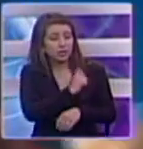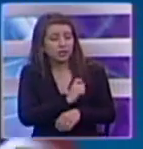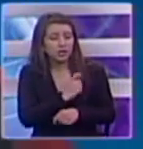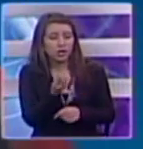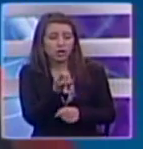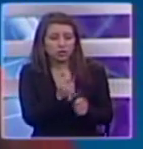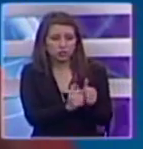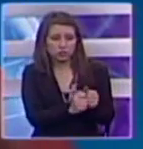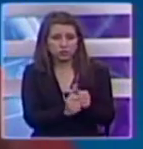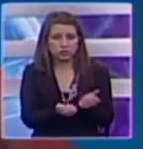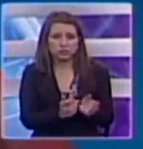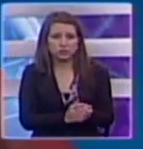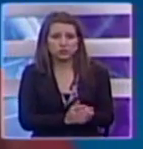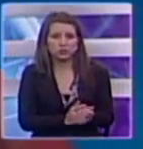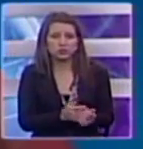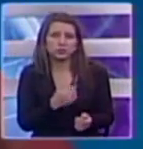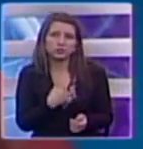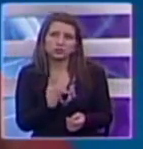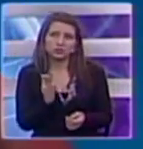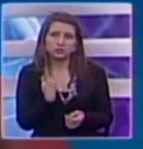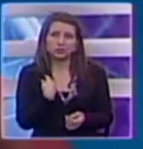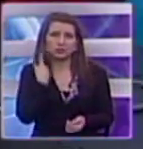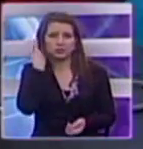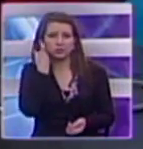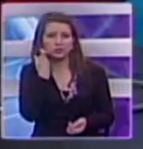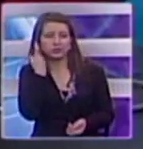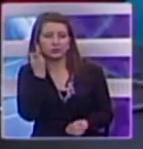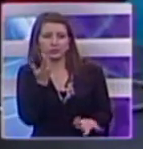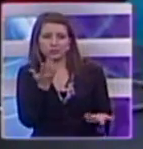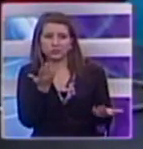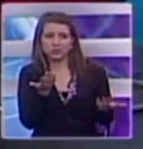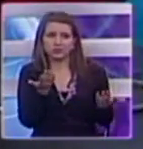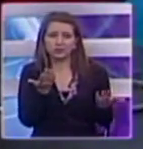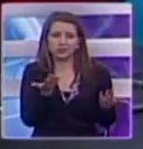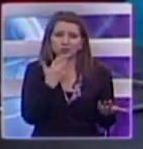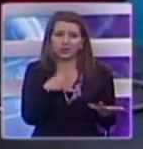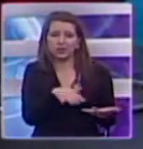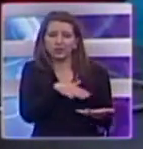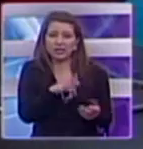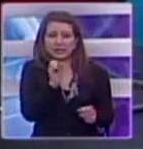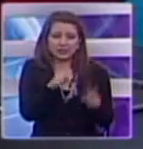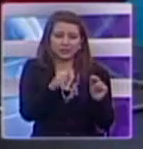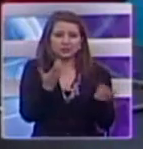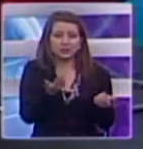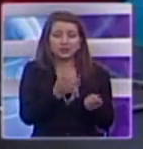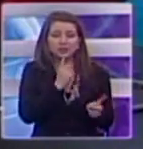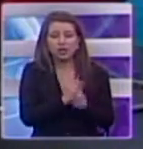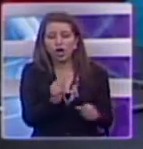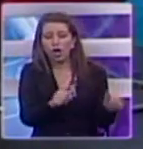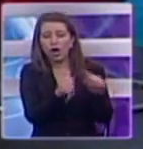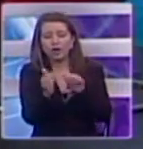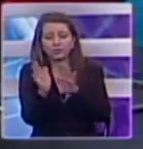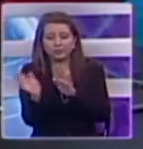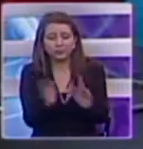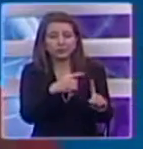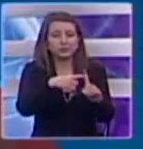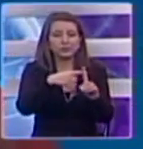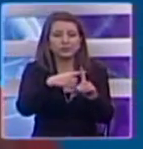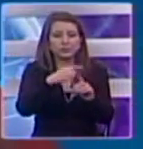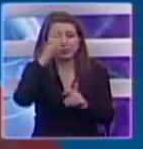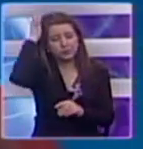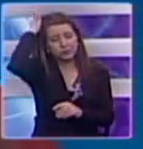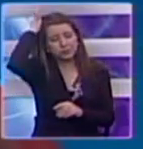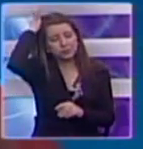en dinero electrónico? Y uno como dice, que se queda por lo menos pestañeando, ¿verdad? Y entonces, pero en cambio hay otro fenómeno positivo,